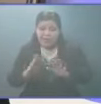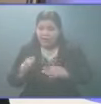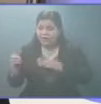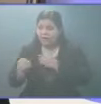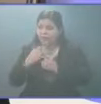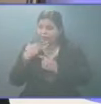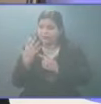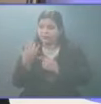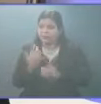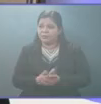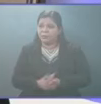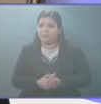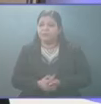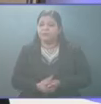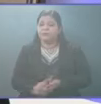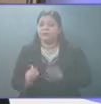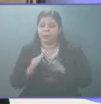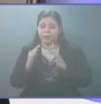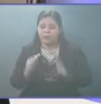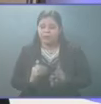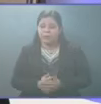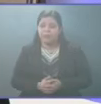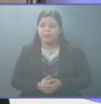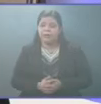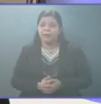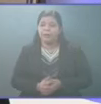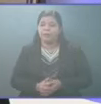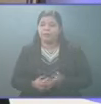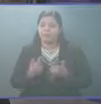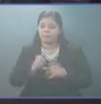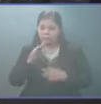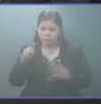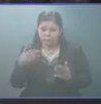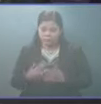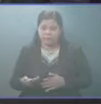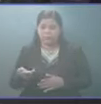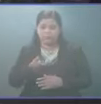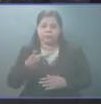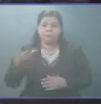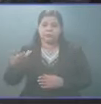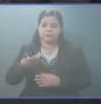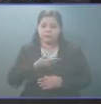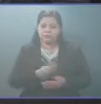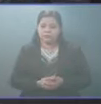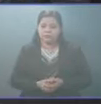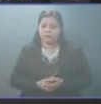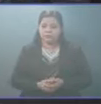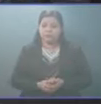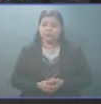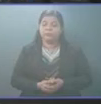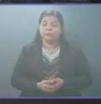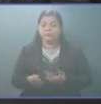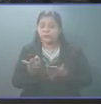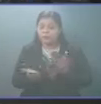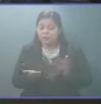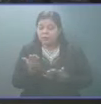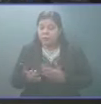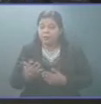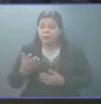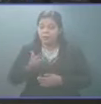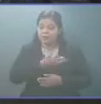precisamente dentro de lo que podría ser su casa. Pero también influye mucho, doctor, quizás el ambiente en el que